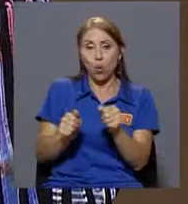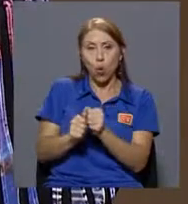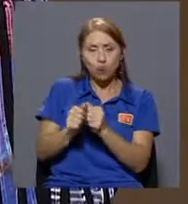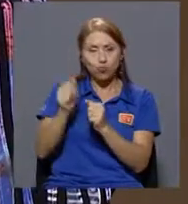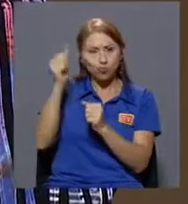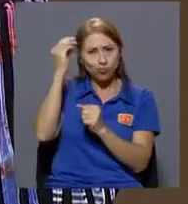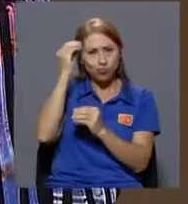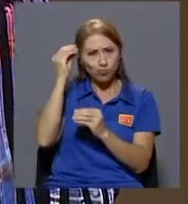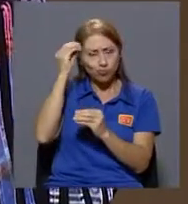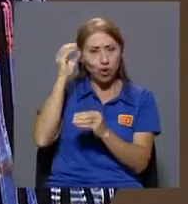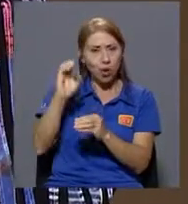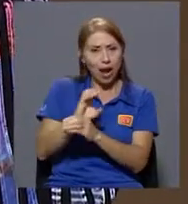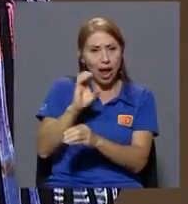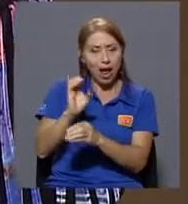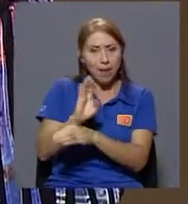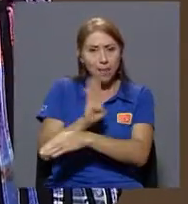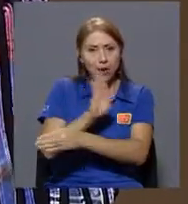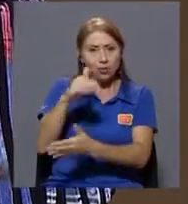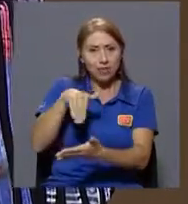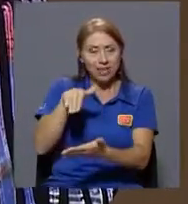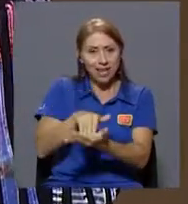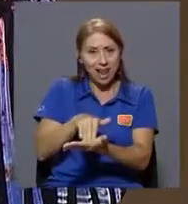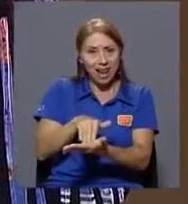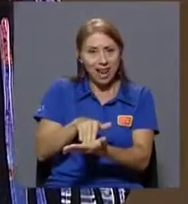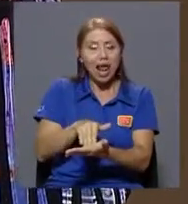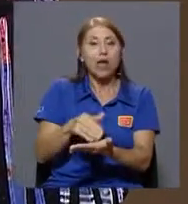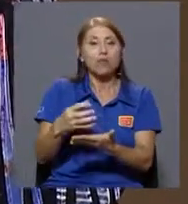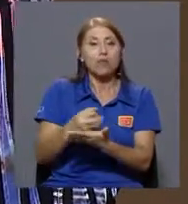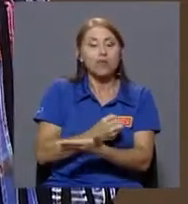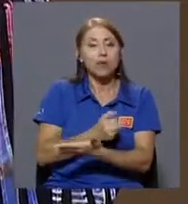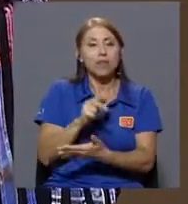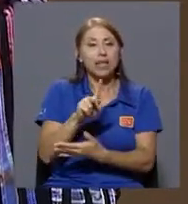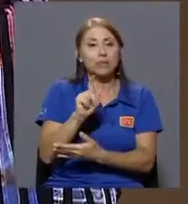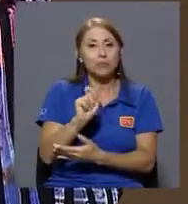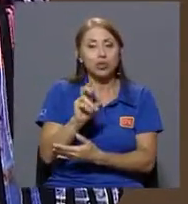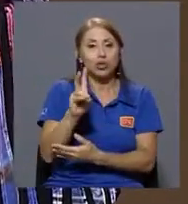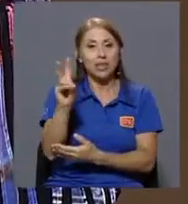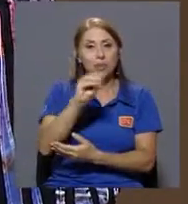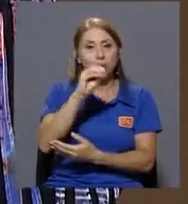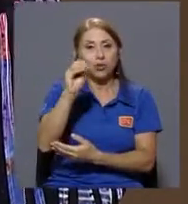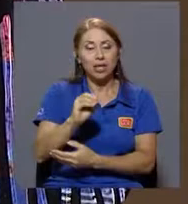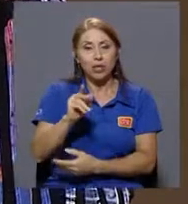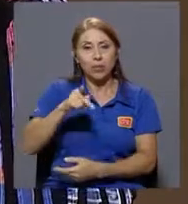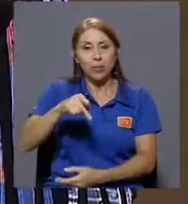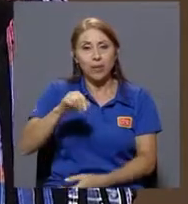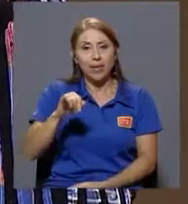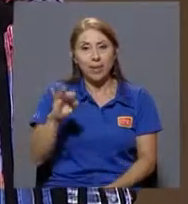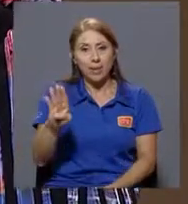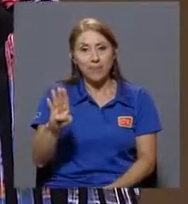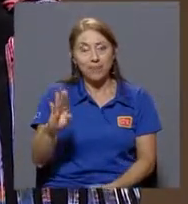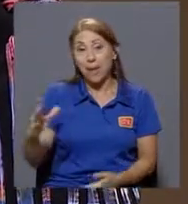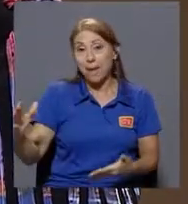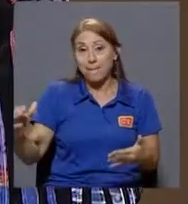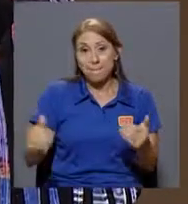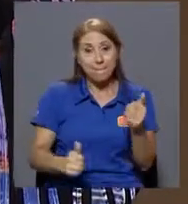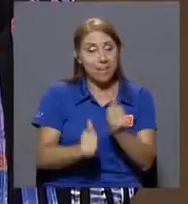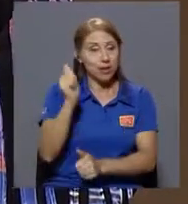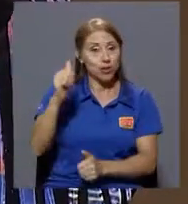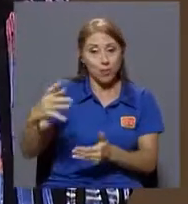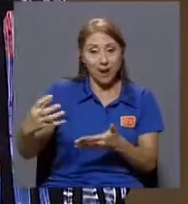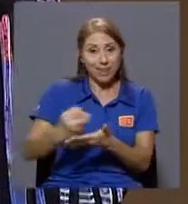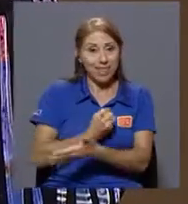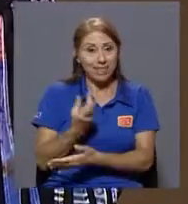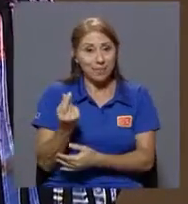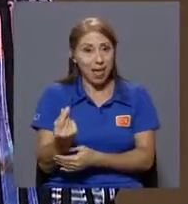del 3.7% sobre el Producto Interno Bruto. La mayor parte de ese rendimiento no viene de